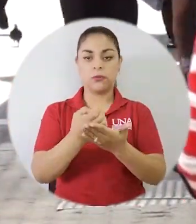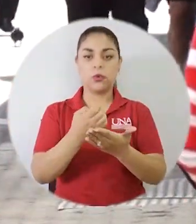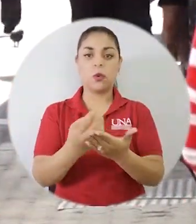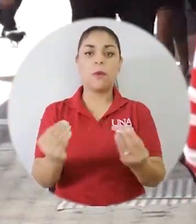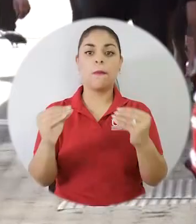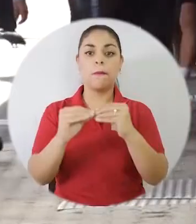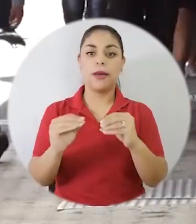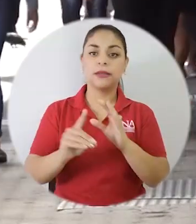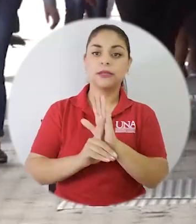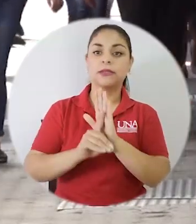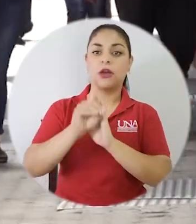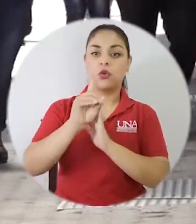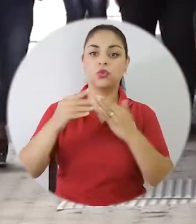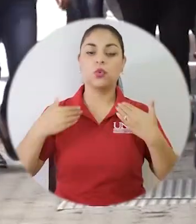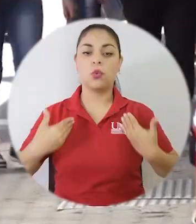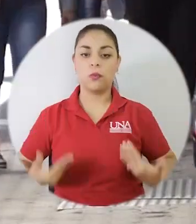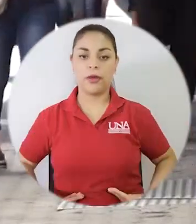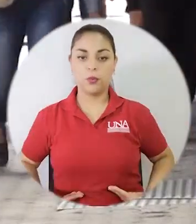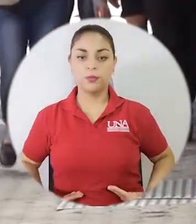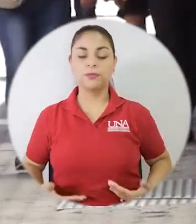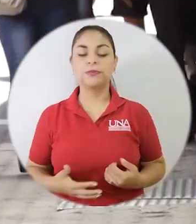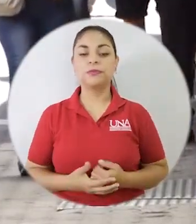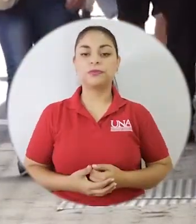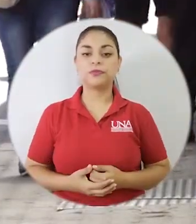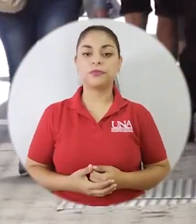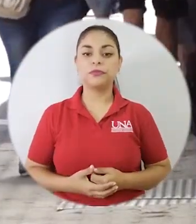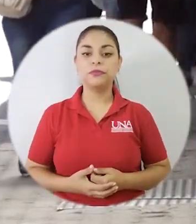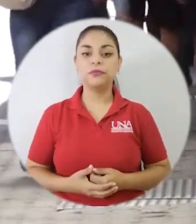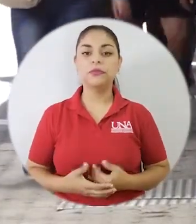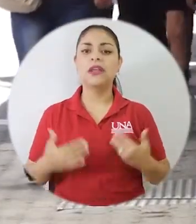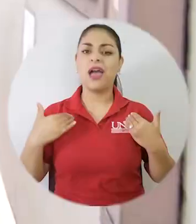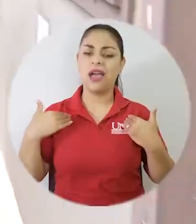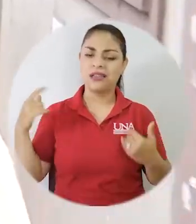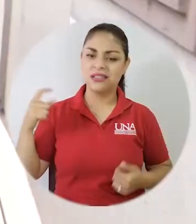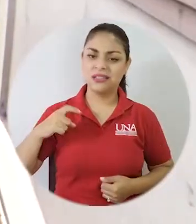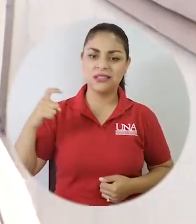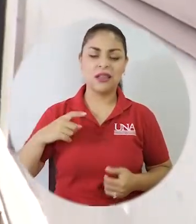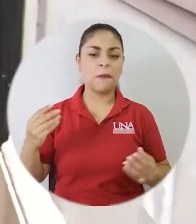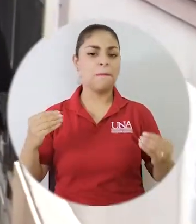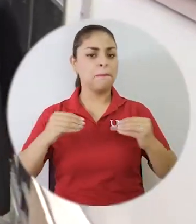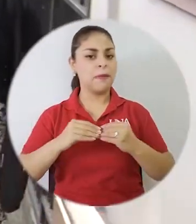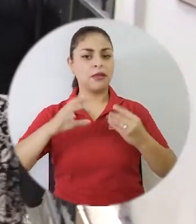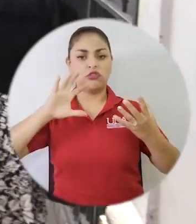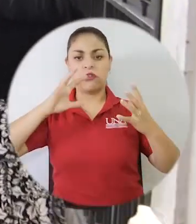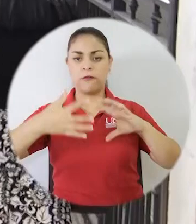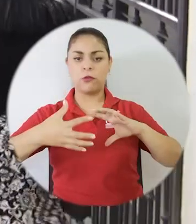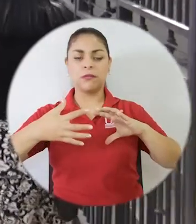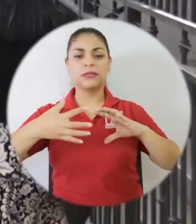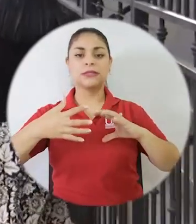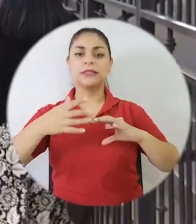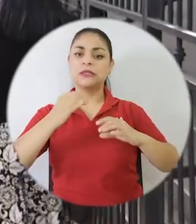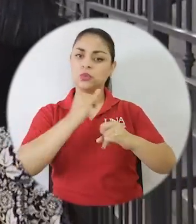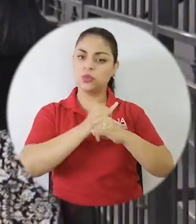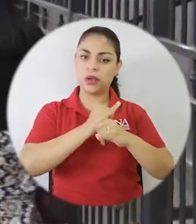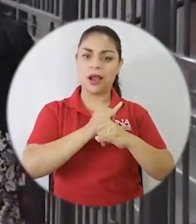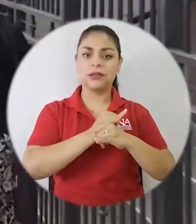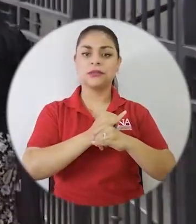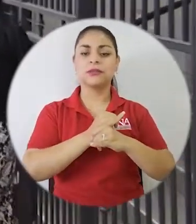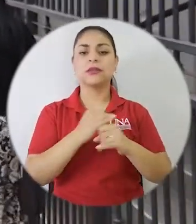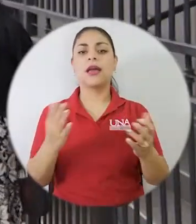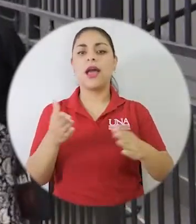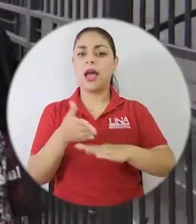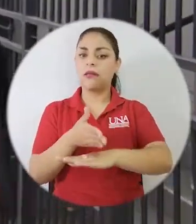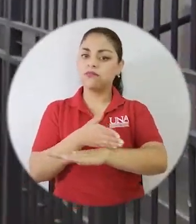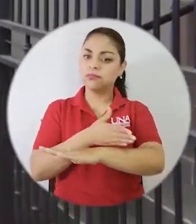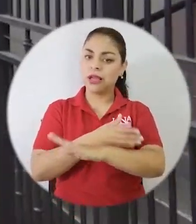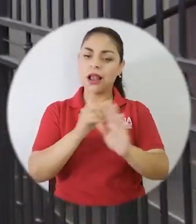económico con mayor desarrollo humano. Son necesarias más reformas de carácter institucional que